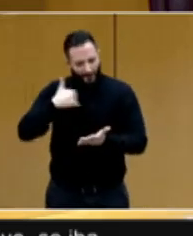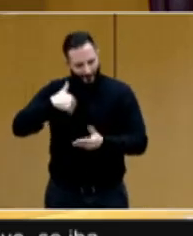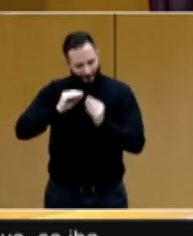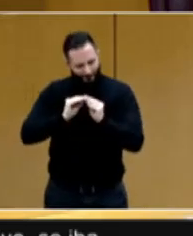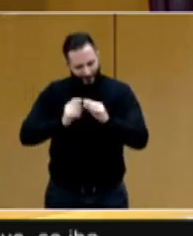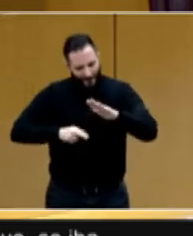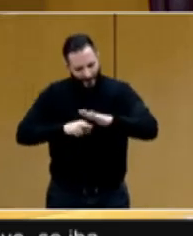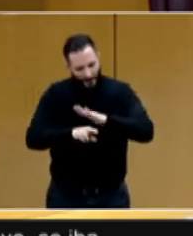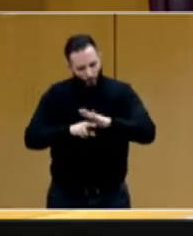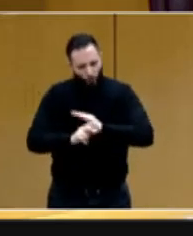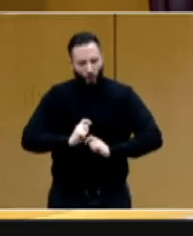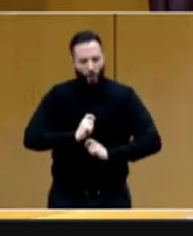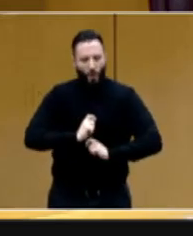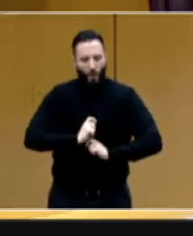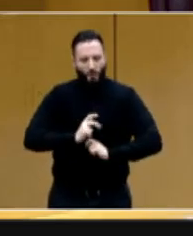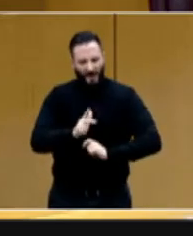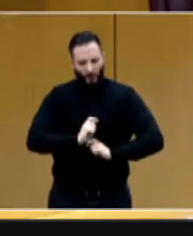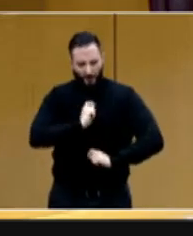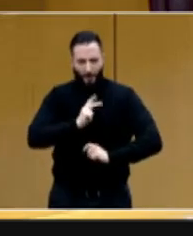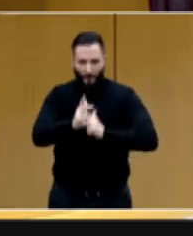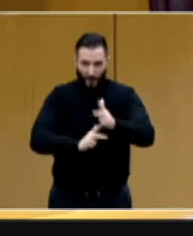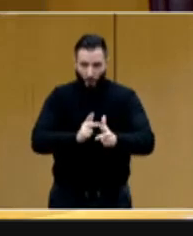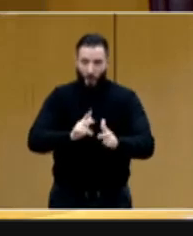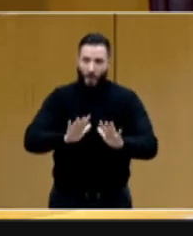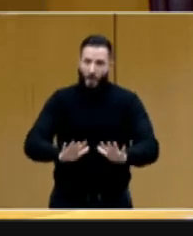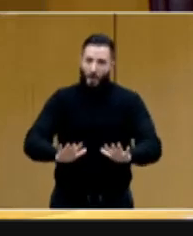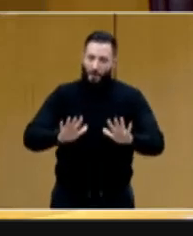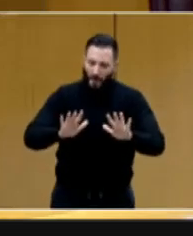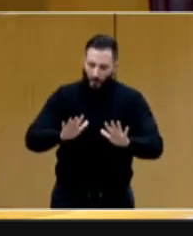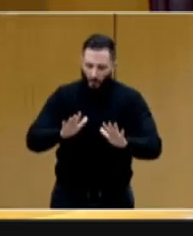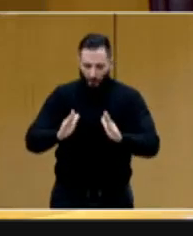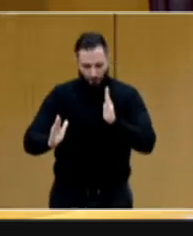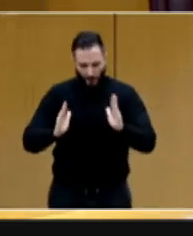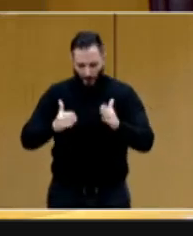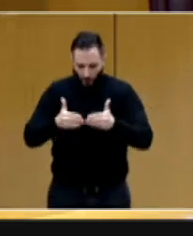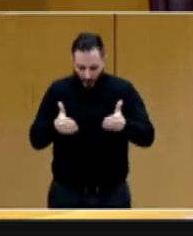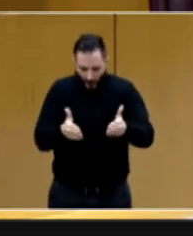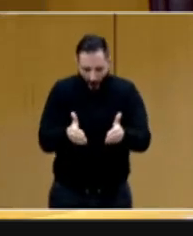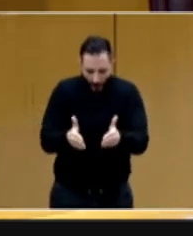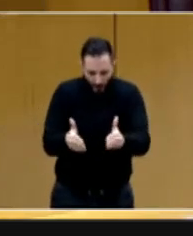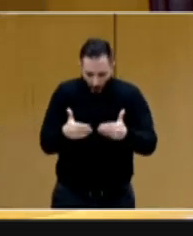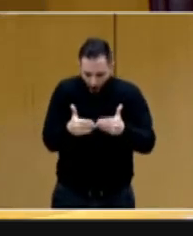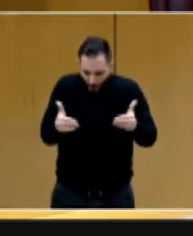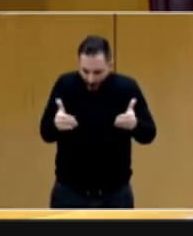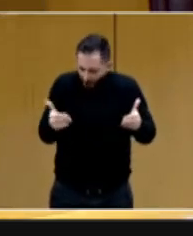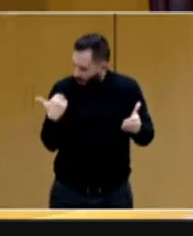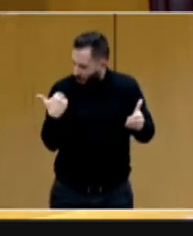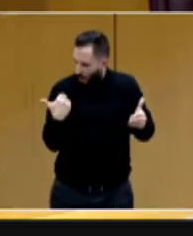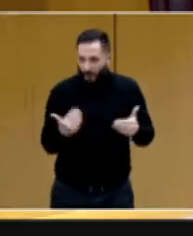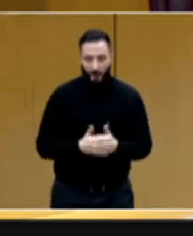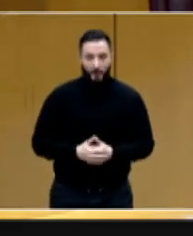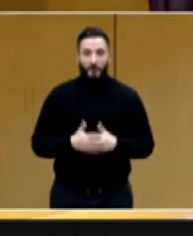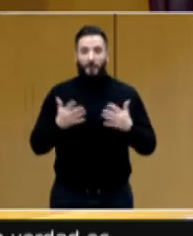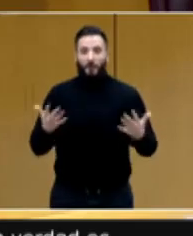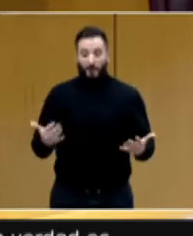derechos civilco pero la verdad es que todavía estamos Bueno pues iniciando ese camino y vamos en ese camino con lo cual además de tener esa comisión